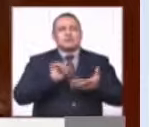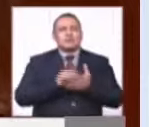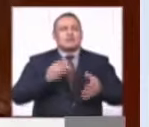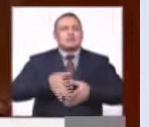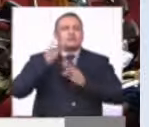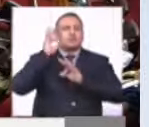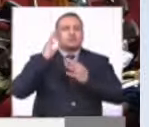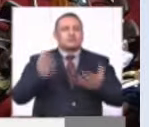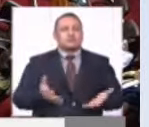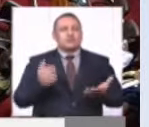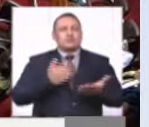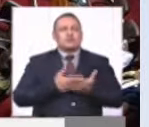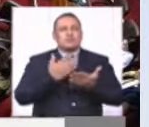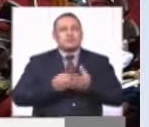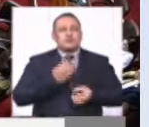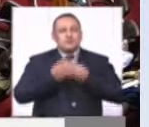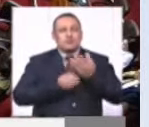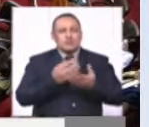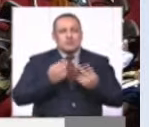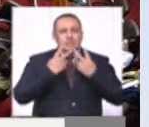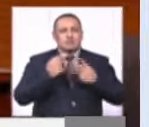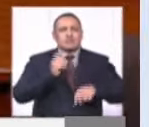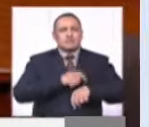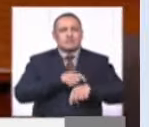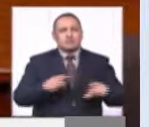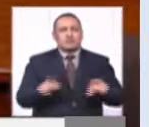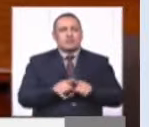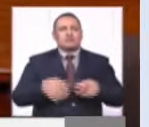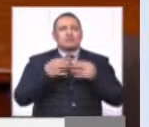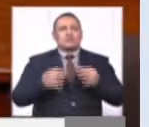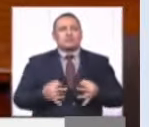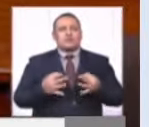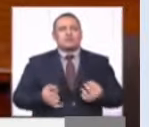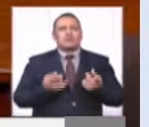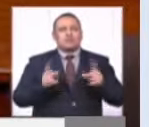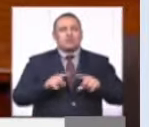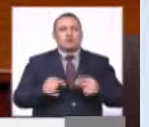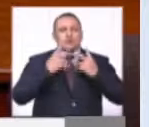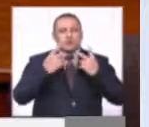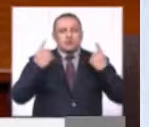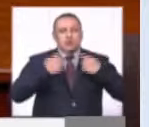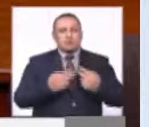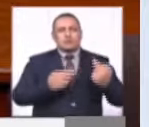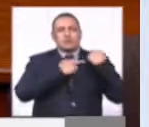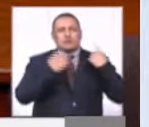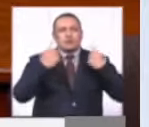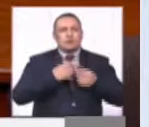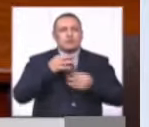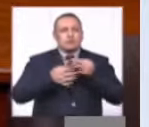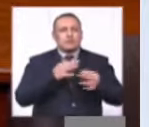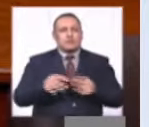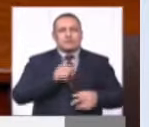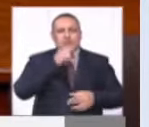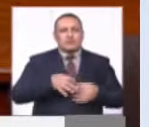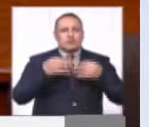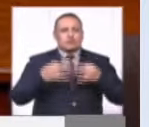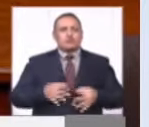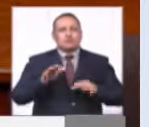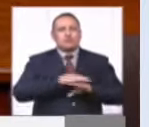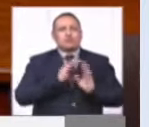expuesto? ¿Informará de manera periódica su cumplimiento? ¿Cuándo deje el cargo, informará sobre el nivel de cumplimiento de su